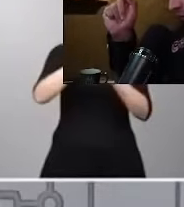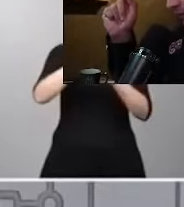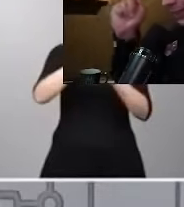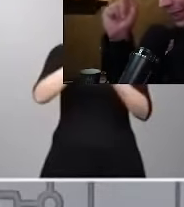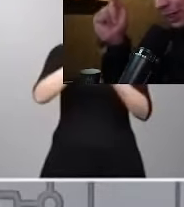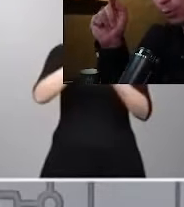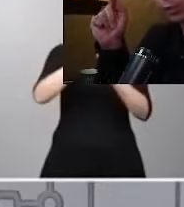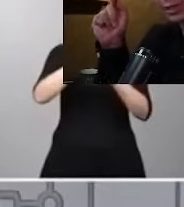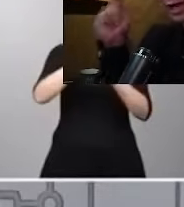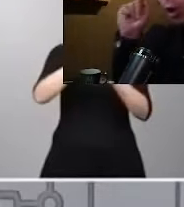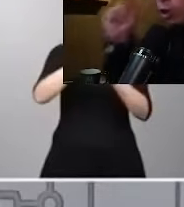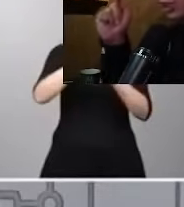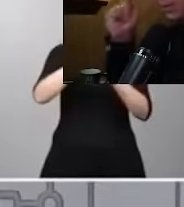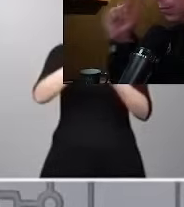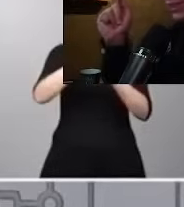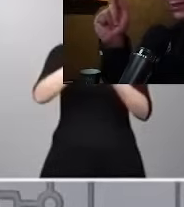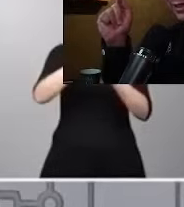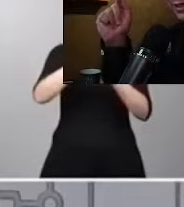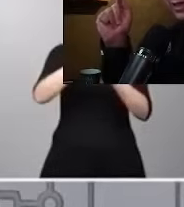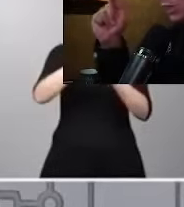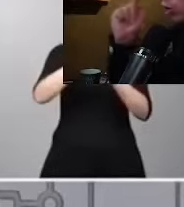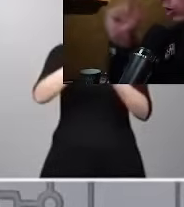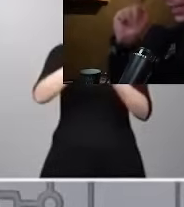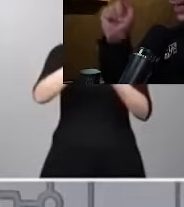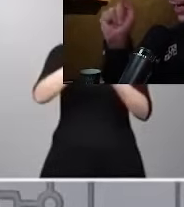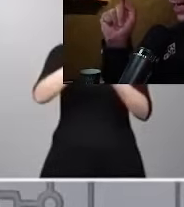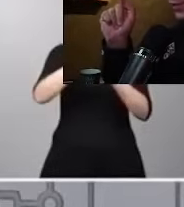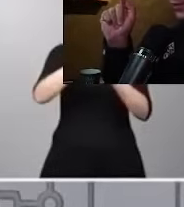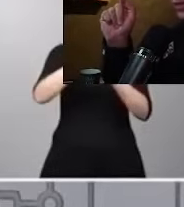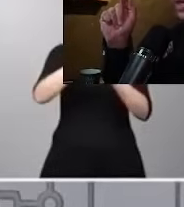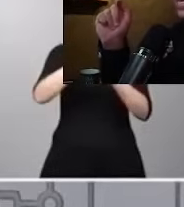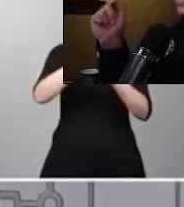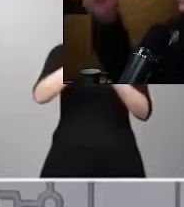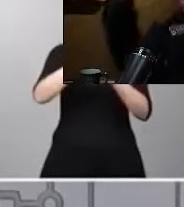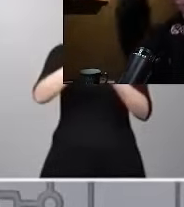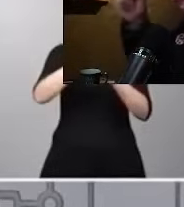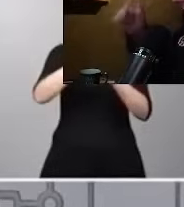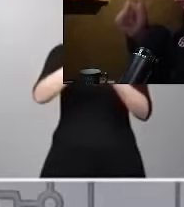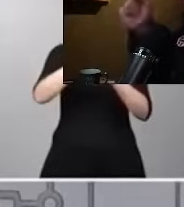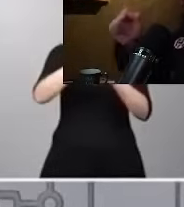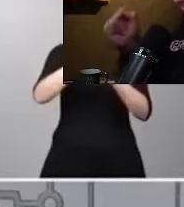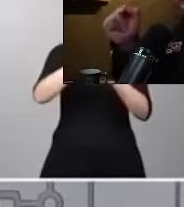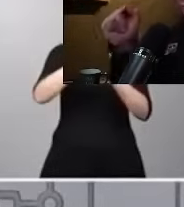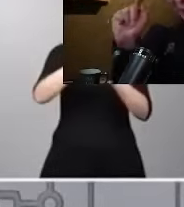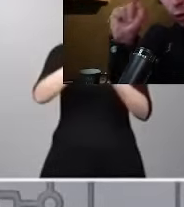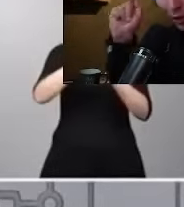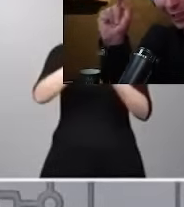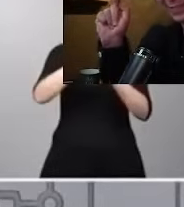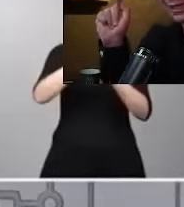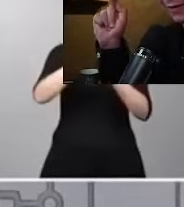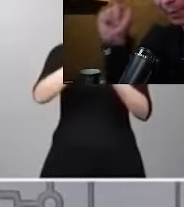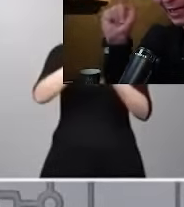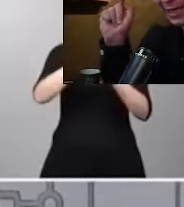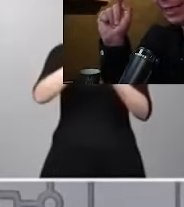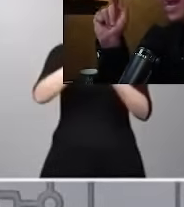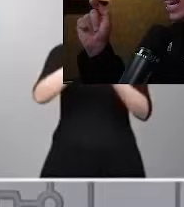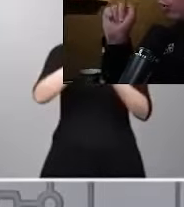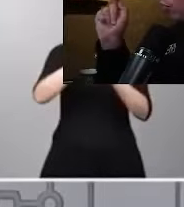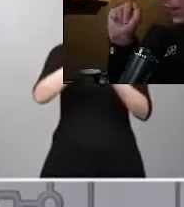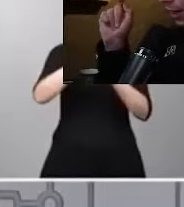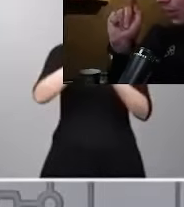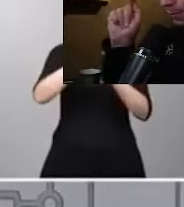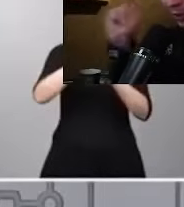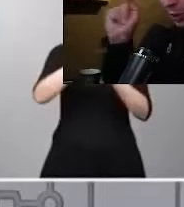ministro de transporte, Óscar Puente, no tiene claro. Y que a la fecha de hoy, escuchen esta barbaridad,